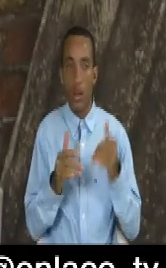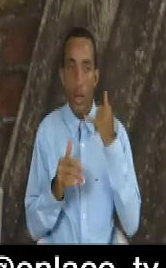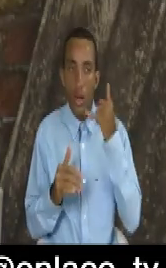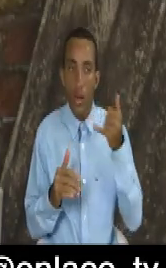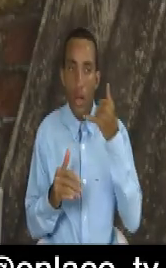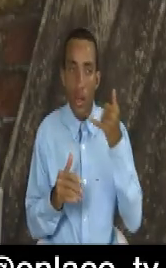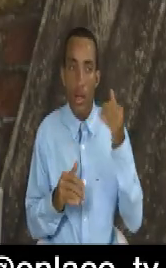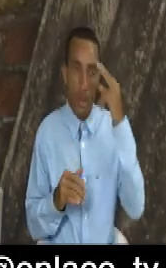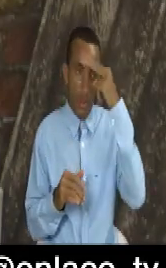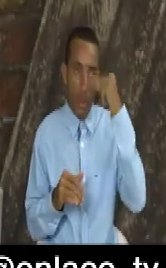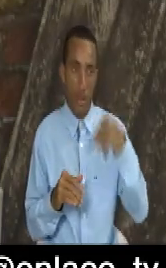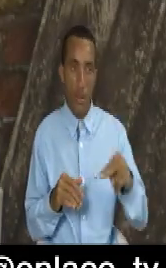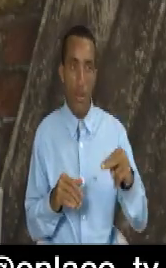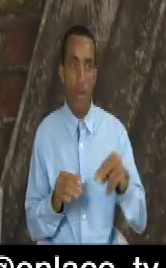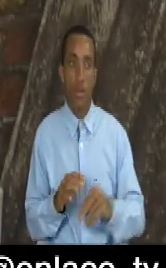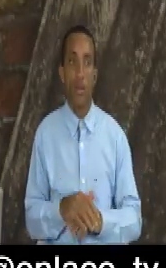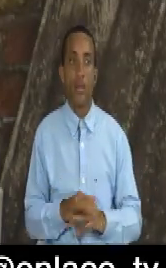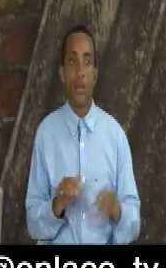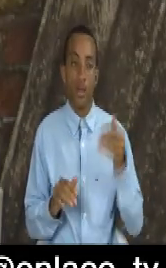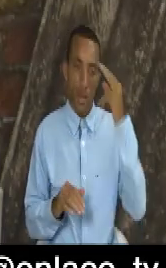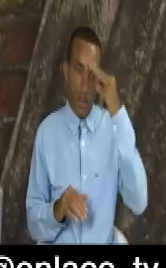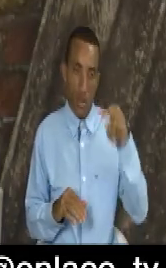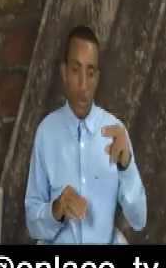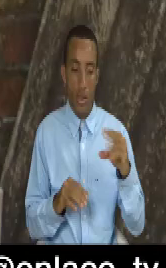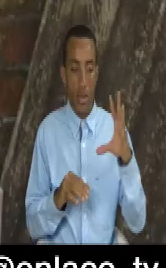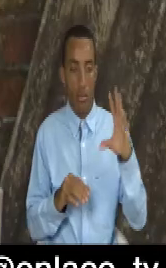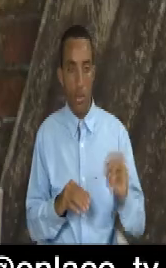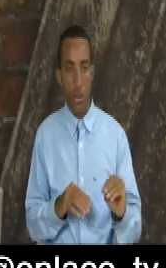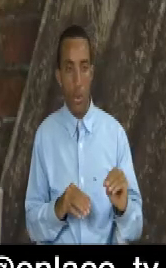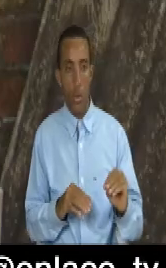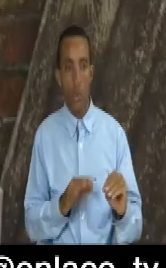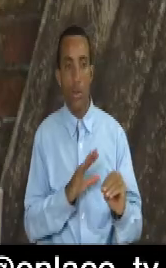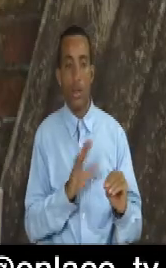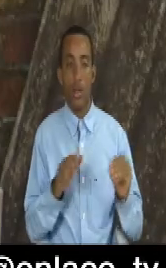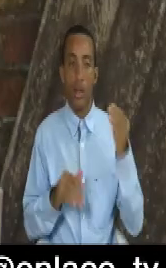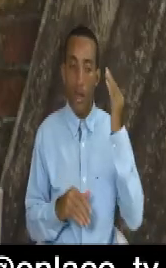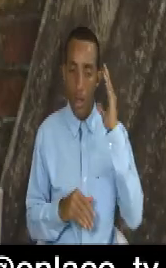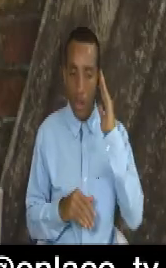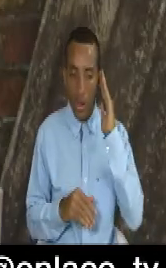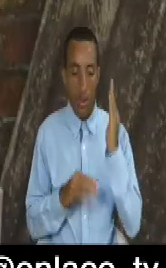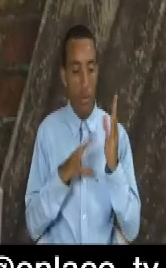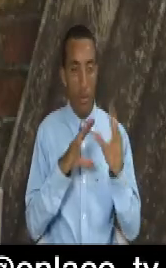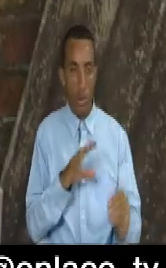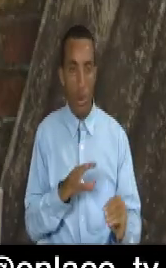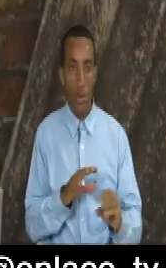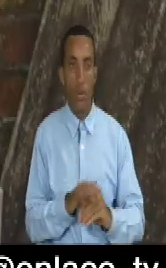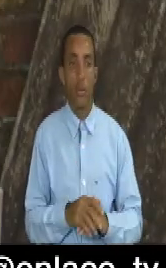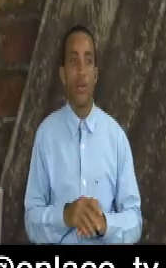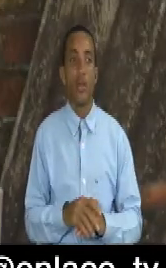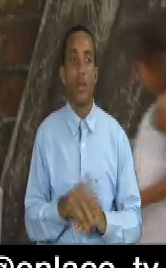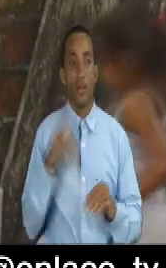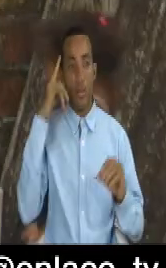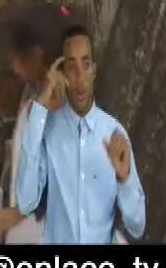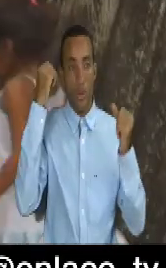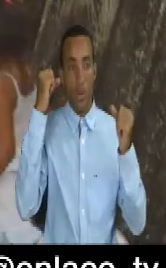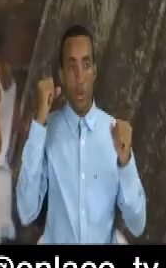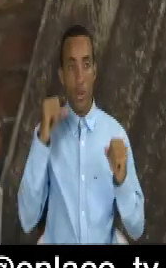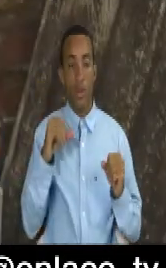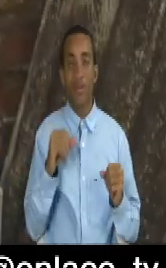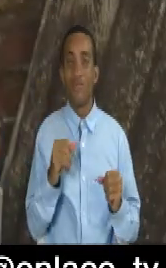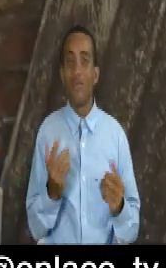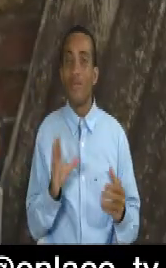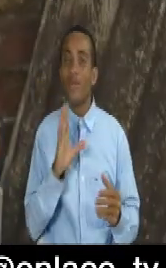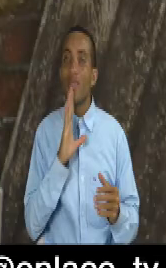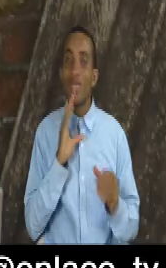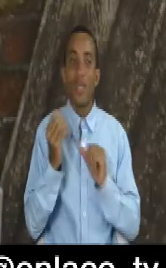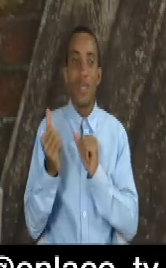su hija, pues este teléfono está apagado o simplemente le cuelgan o no le responden. Ellos se encuentran preocupados porque no saben con quién es la persona